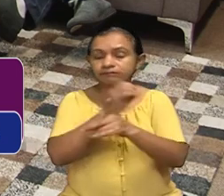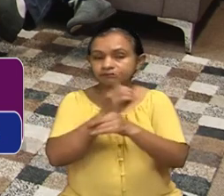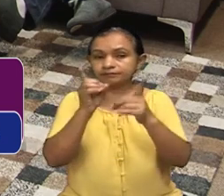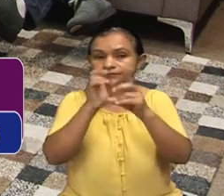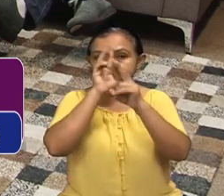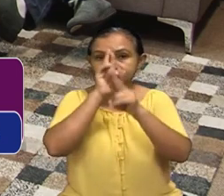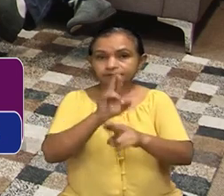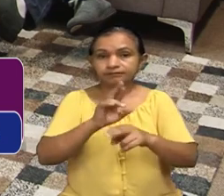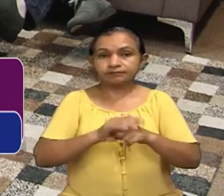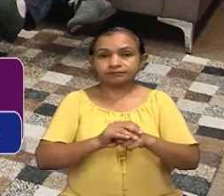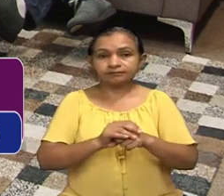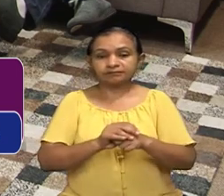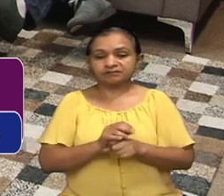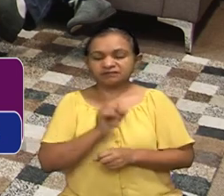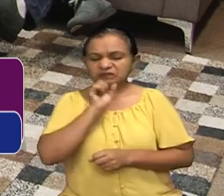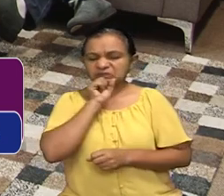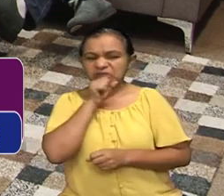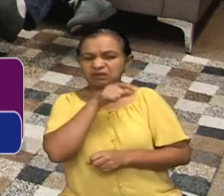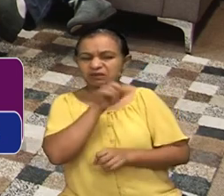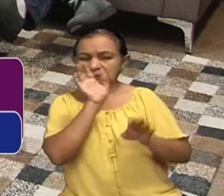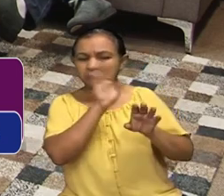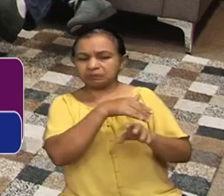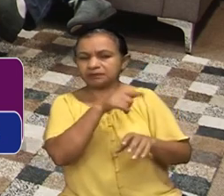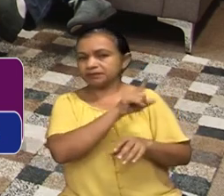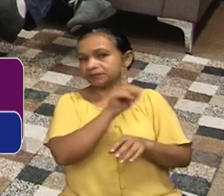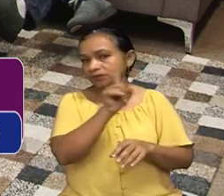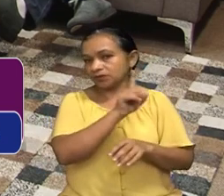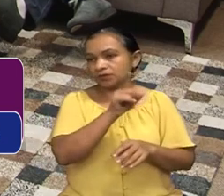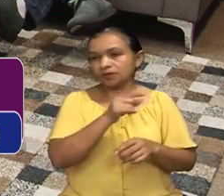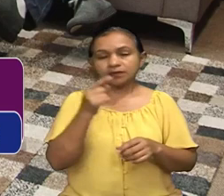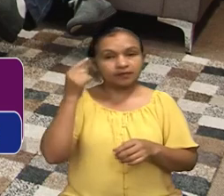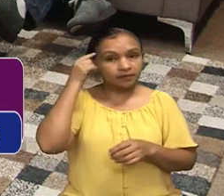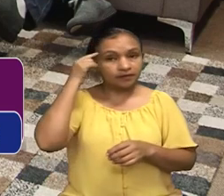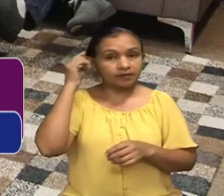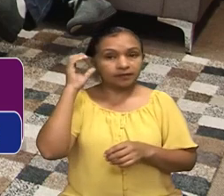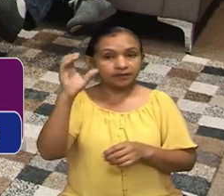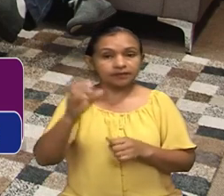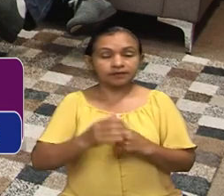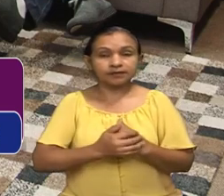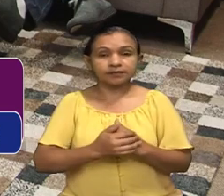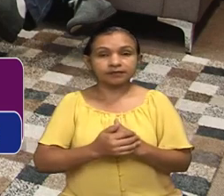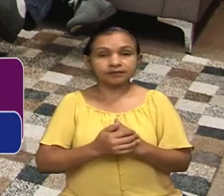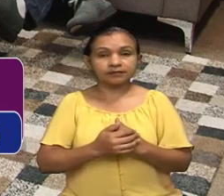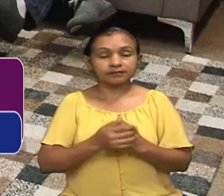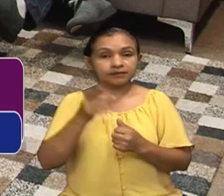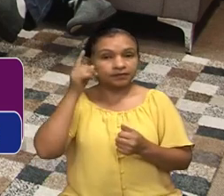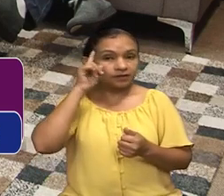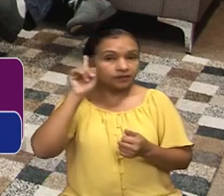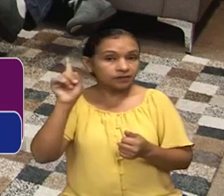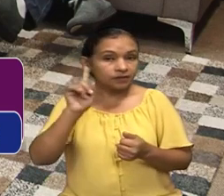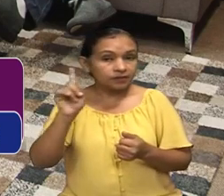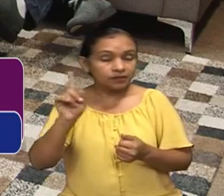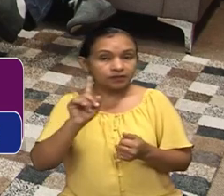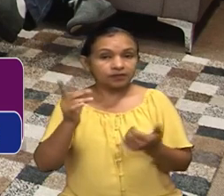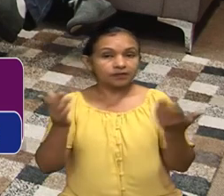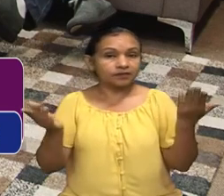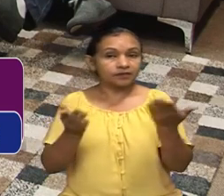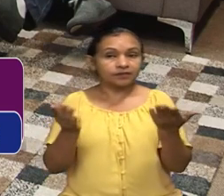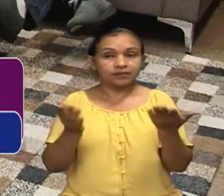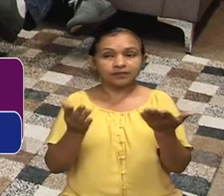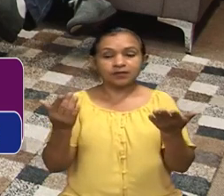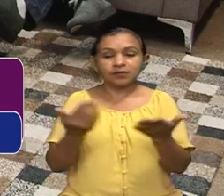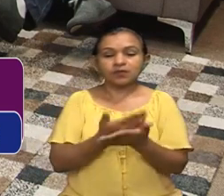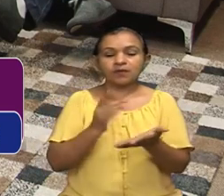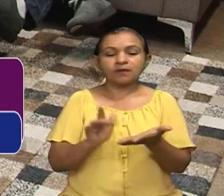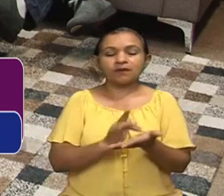No deben de ser discriminadas las personas adultas mayores y creer que como no dominan al dedillo las